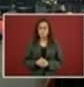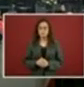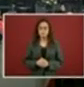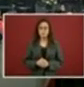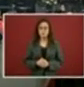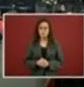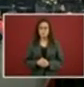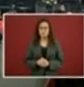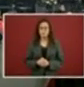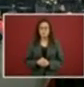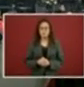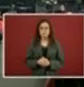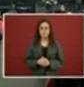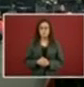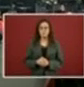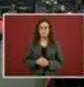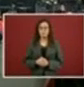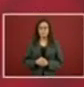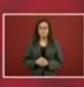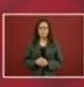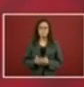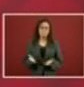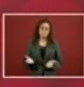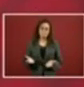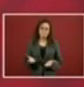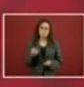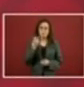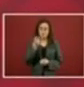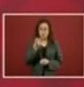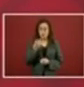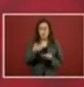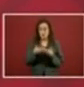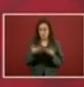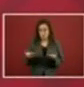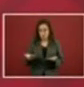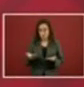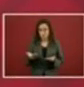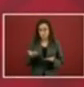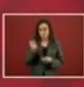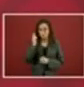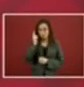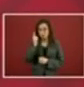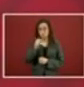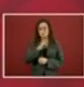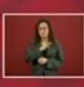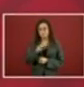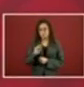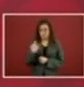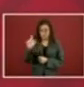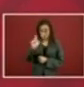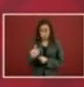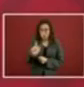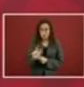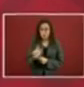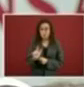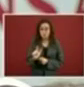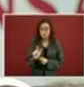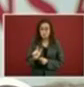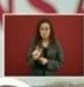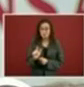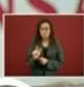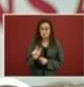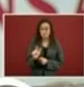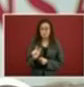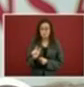y precisamente dentro de esta actividad también la política, contrario a lo que mucha gente quizás pudiera suponer o pensar, debe de